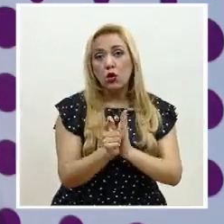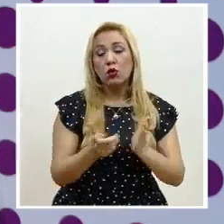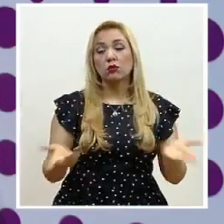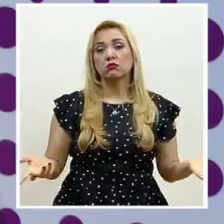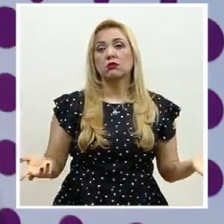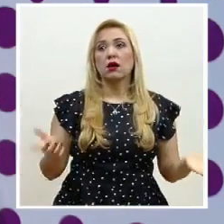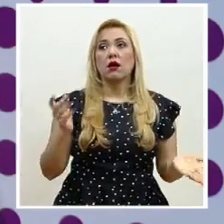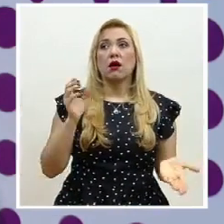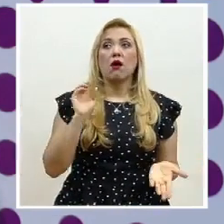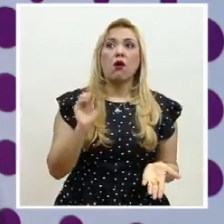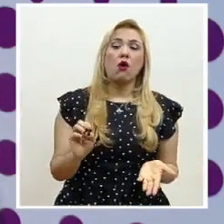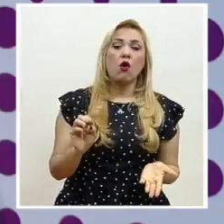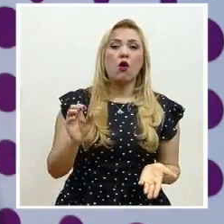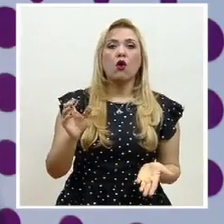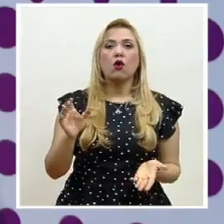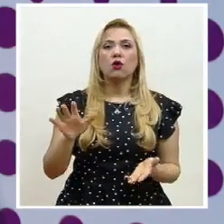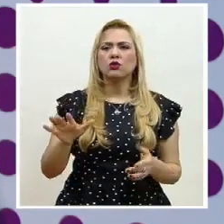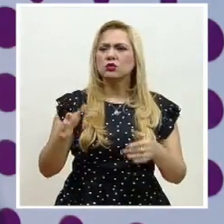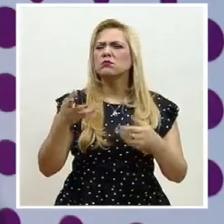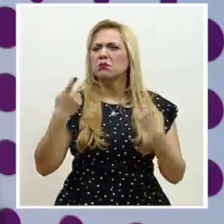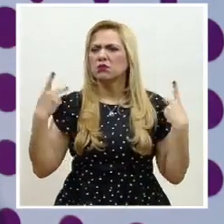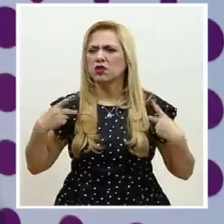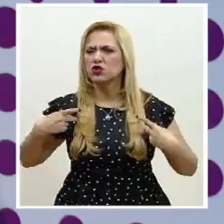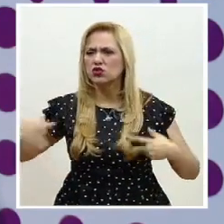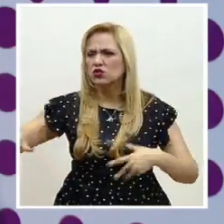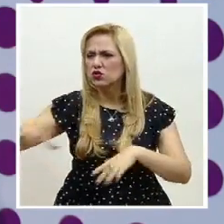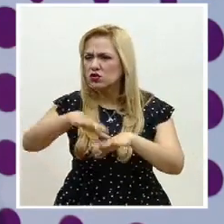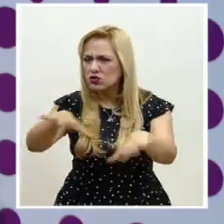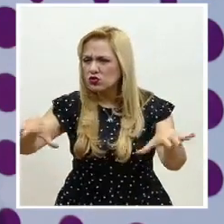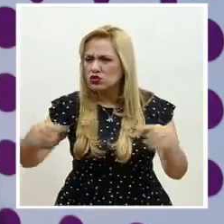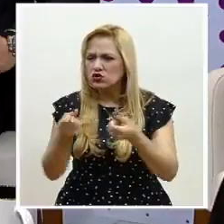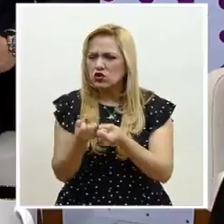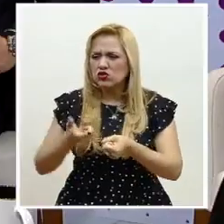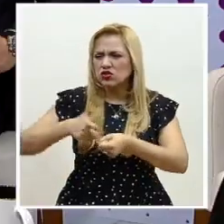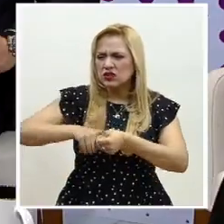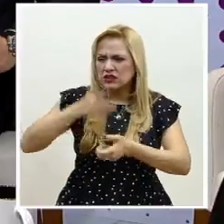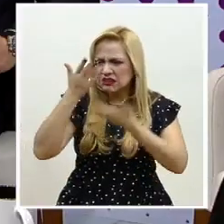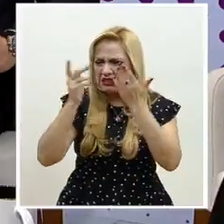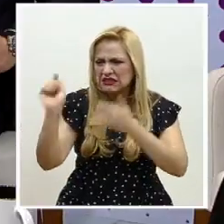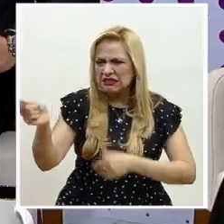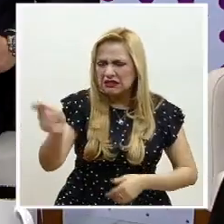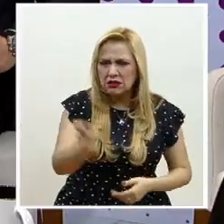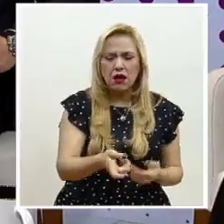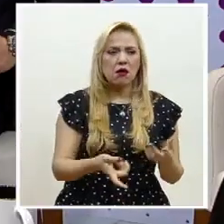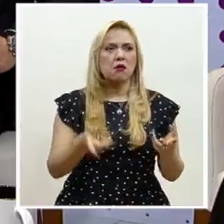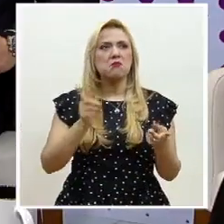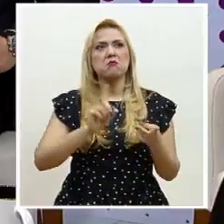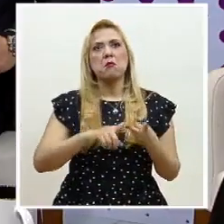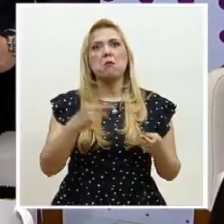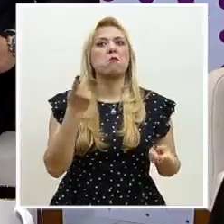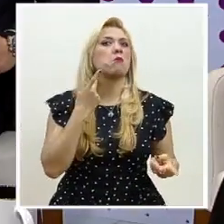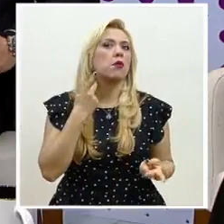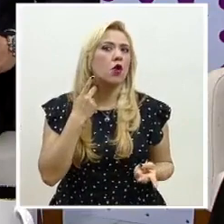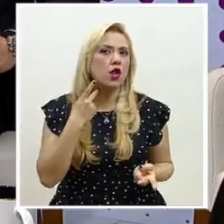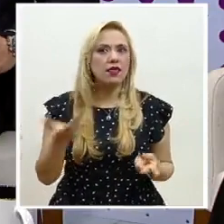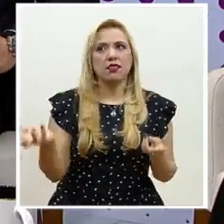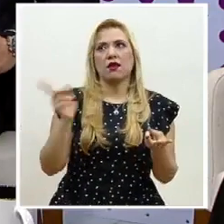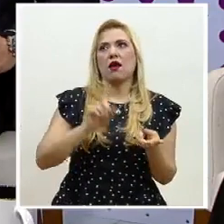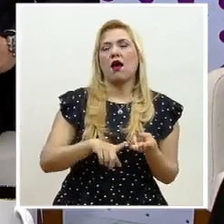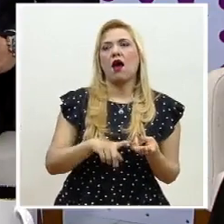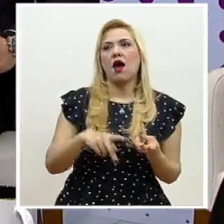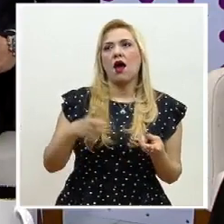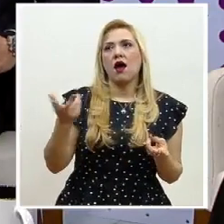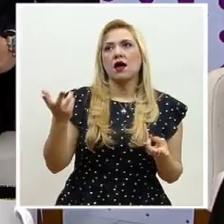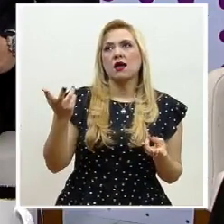hacer a lo mejor sociología, a lo mejor podría hacer política, a lo mejor podría hacer psicología, incluso psicología